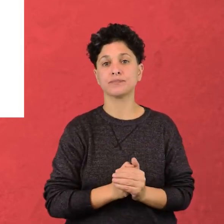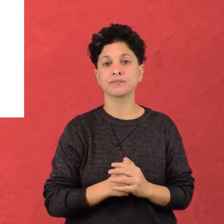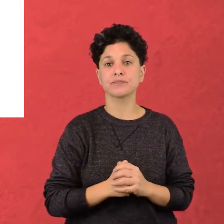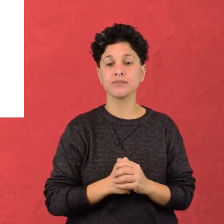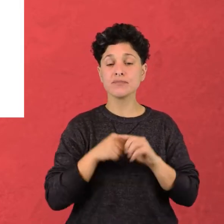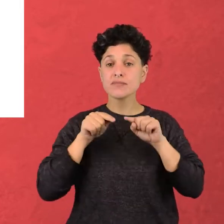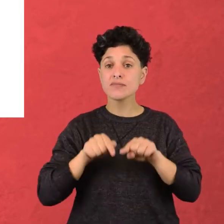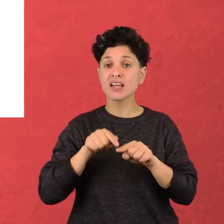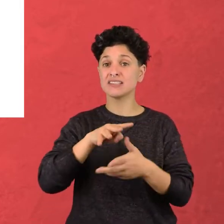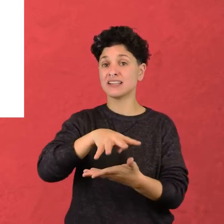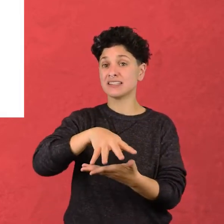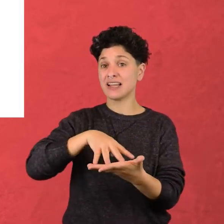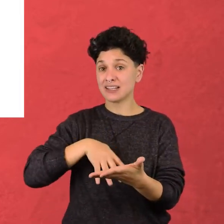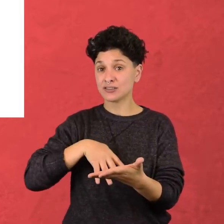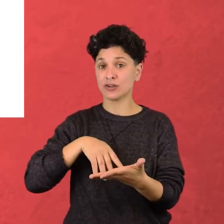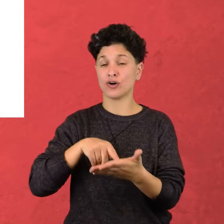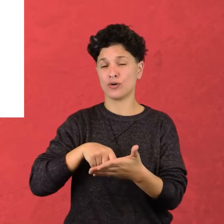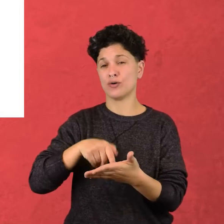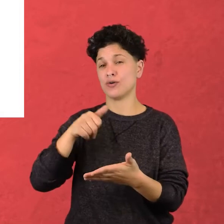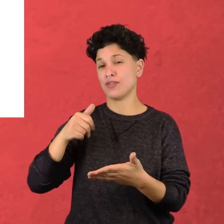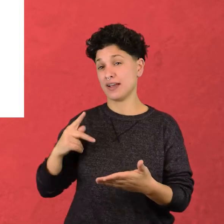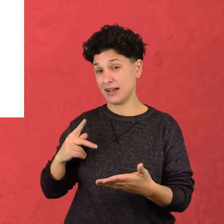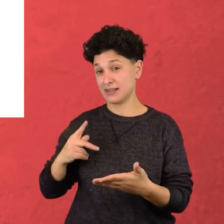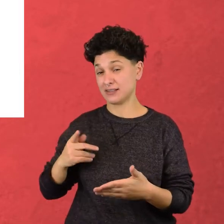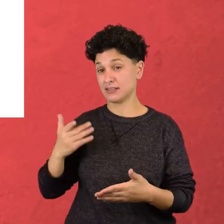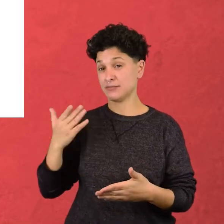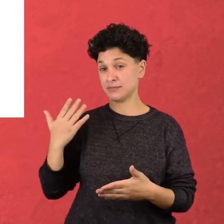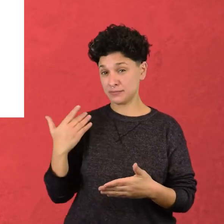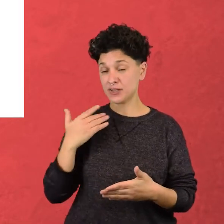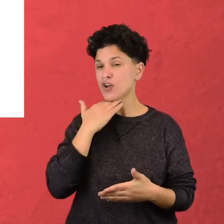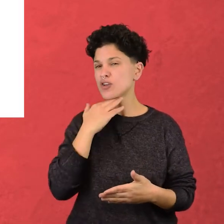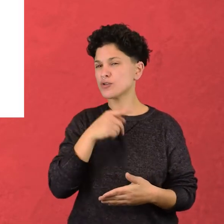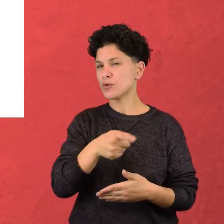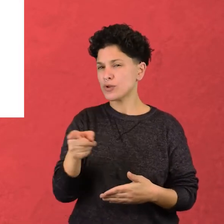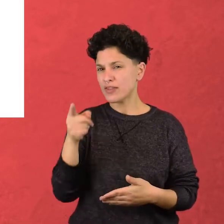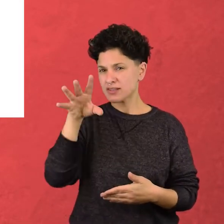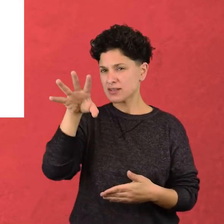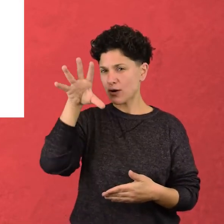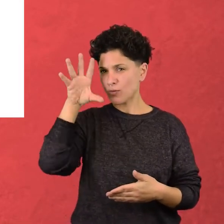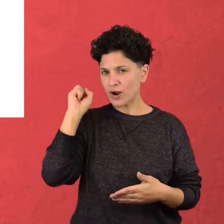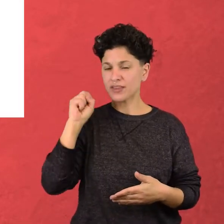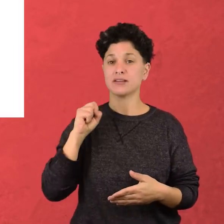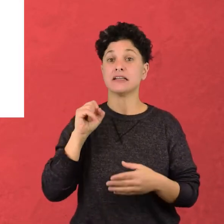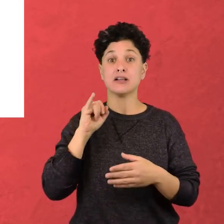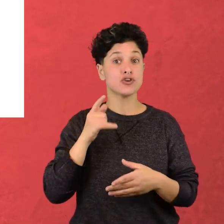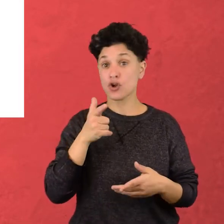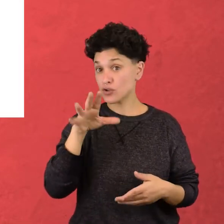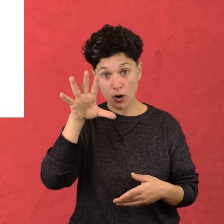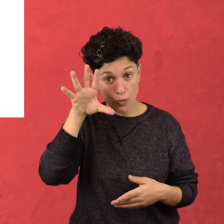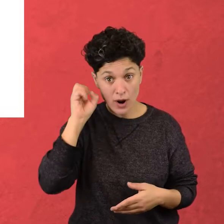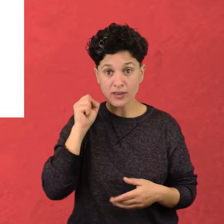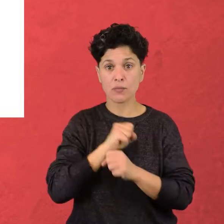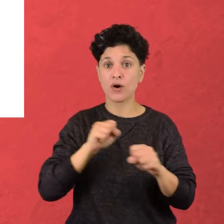si no recuerdo mal el texto, ustedes seguramente lo puedan tener en este momento en sus manos o en la